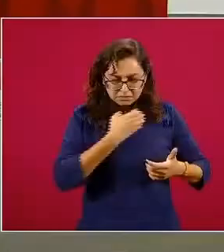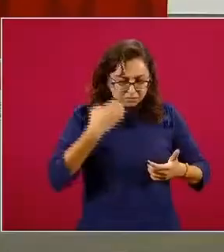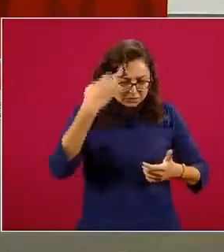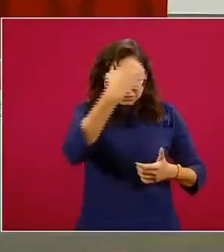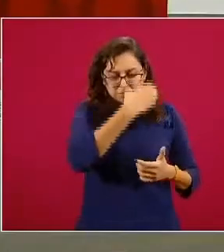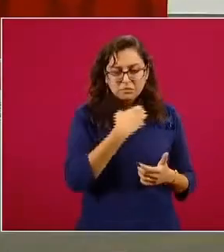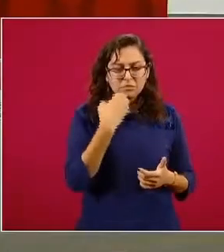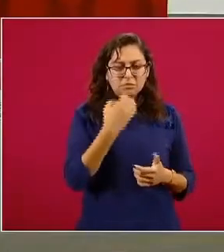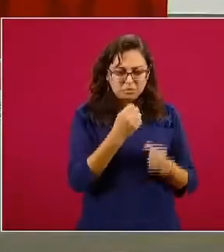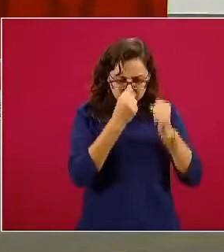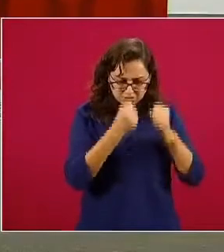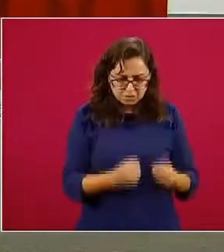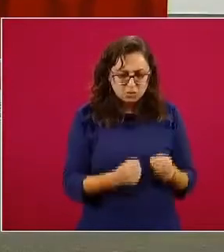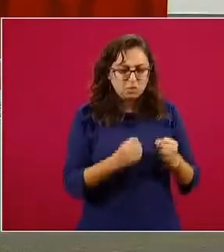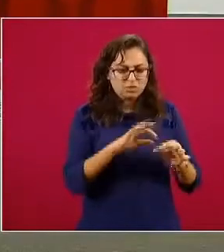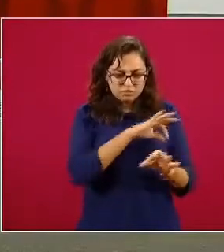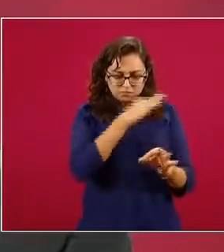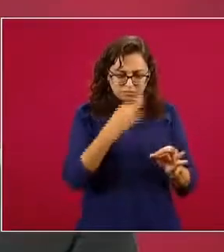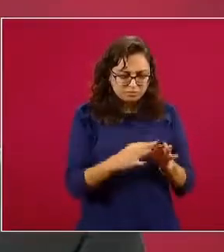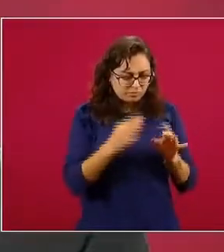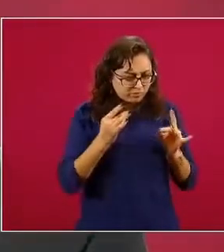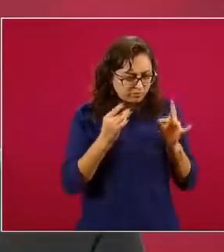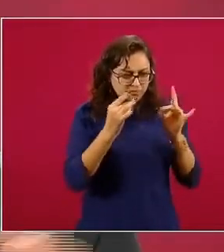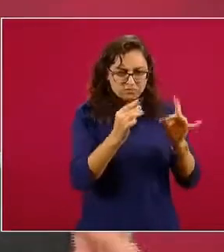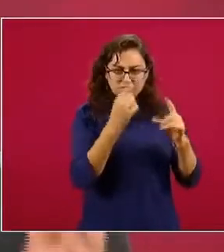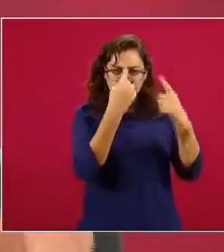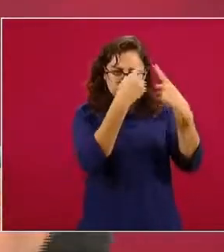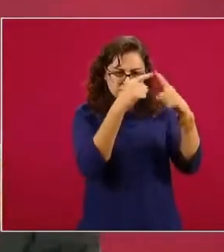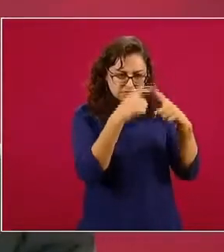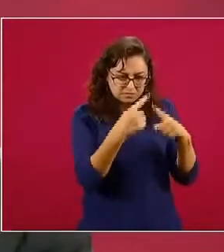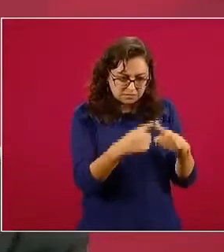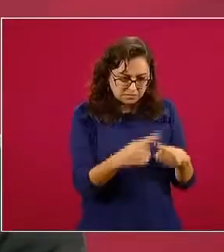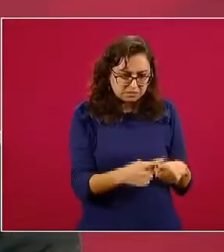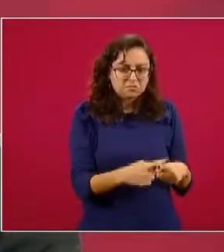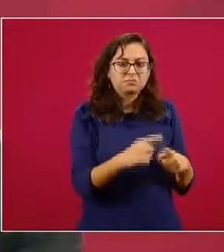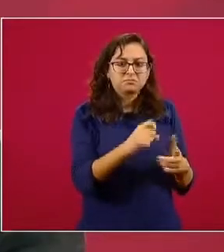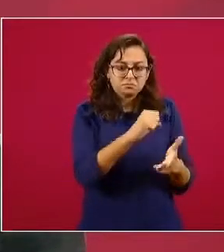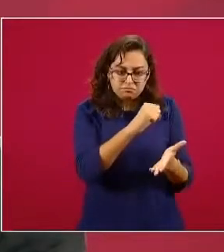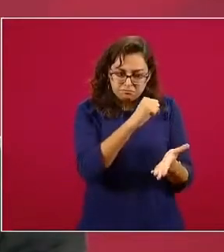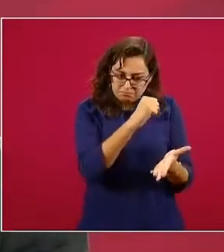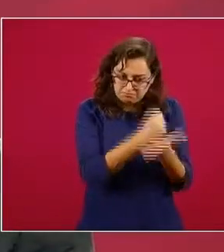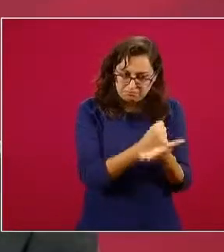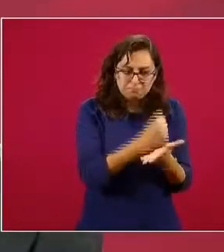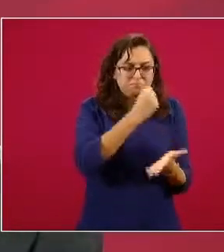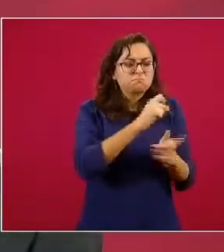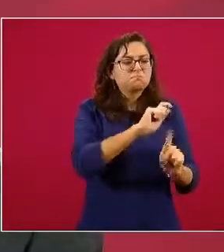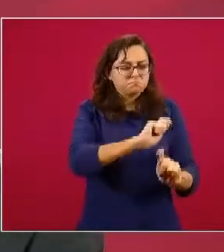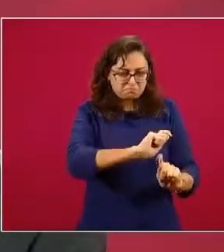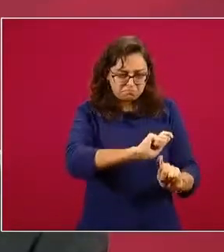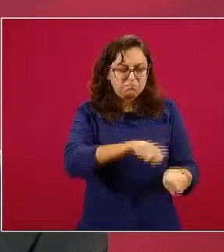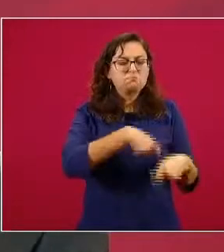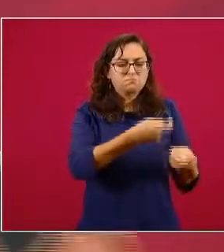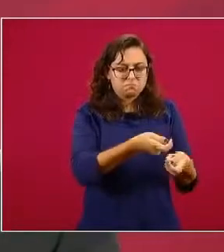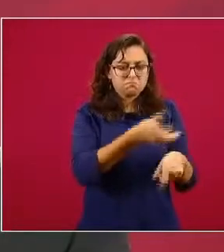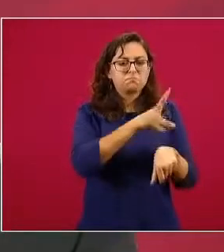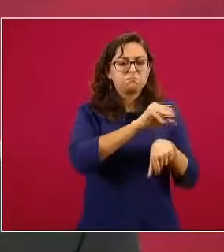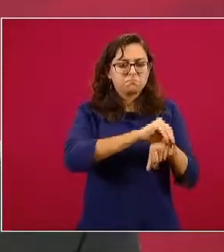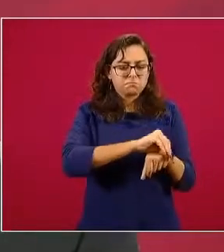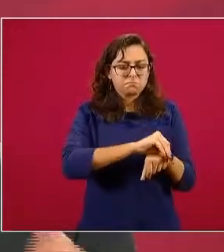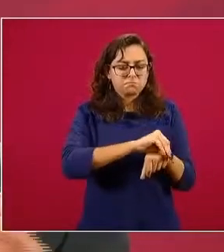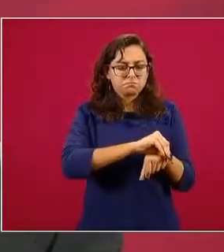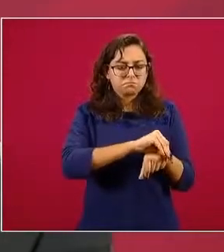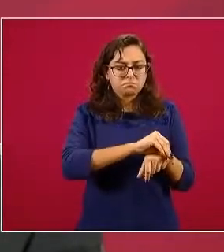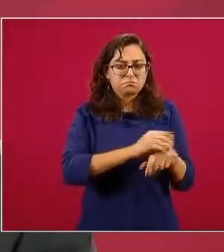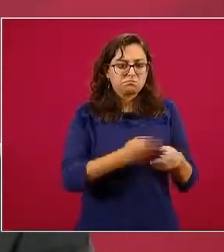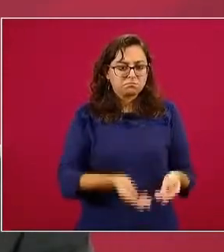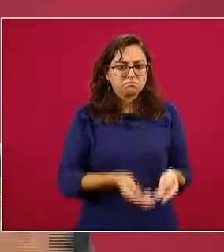amparan su seguridad, eficacia, calidad, etcétera, etcétera. Y entonces se establece, se confiere un registro sanitario a la parte